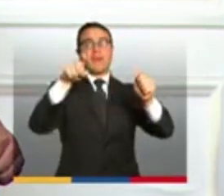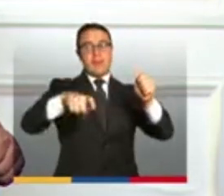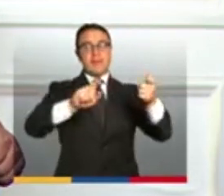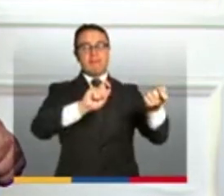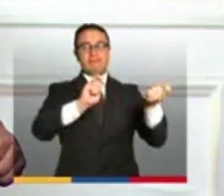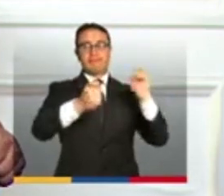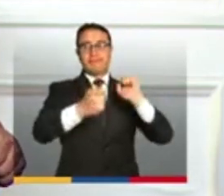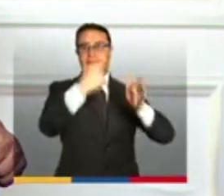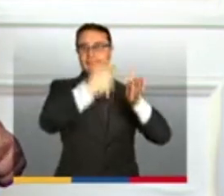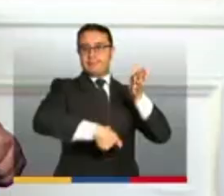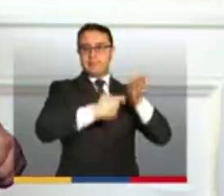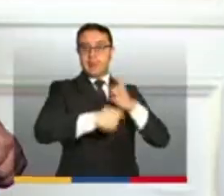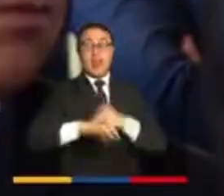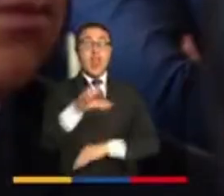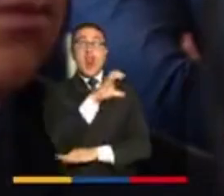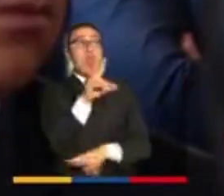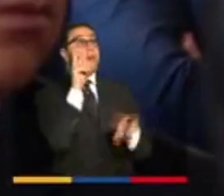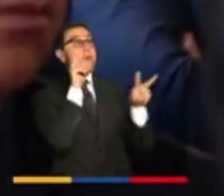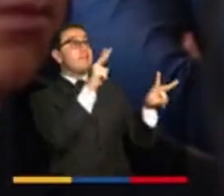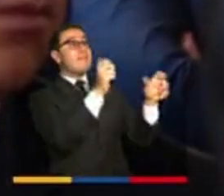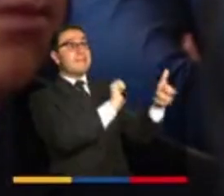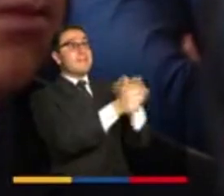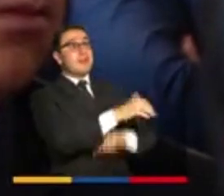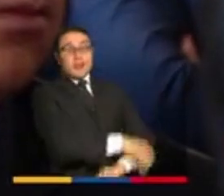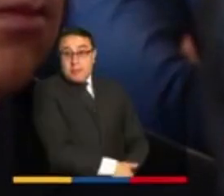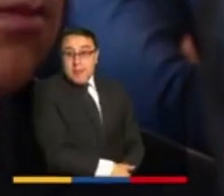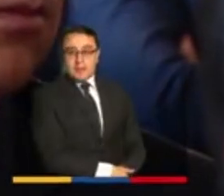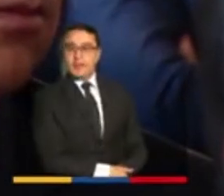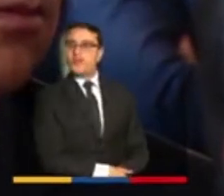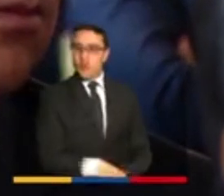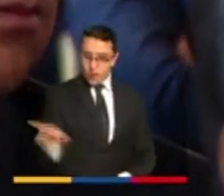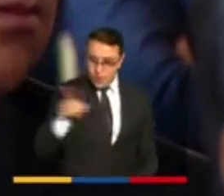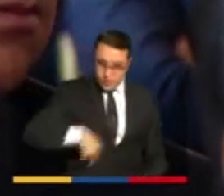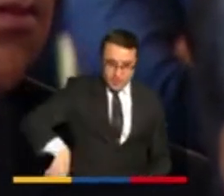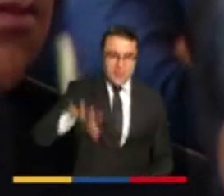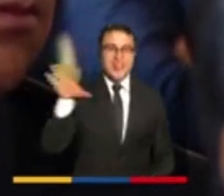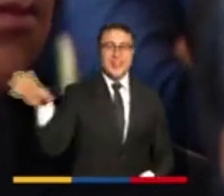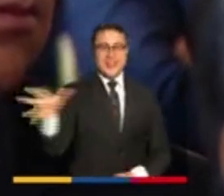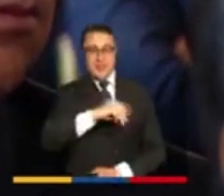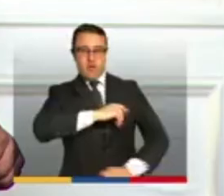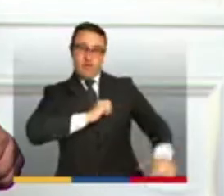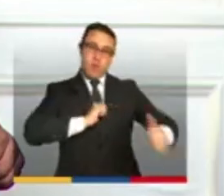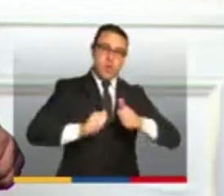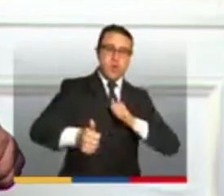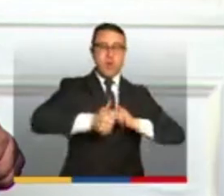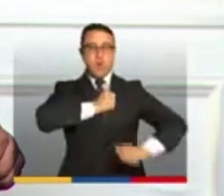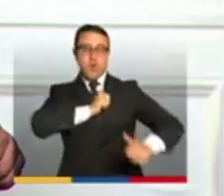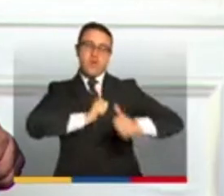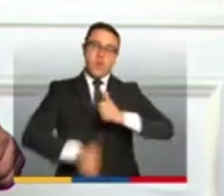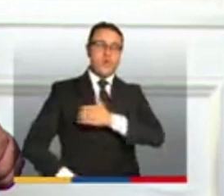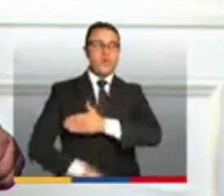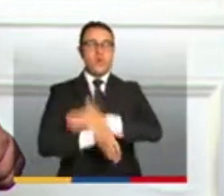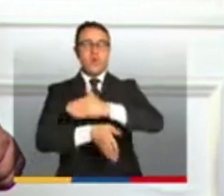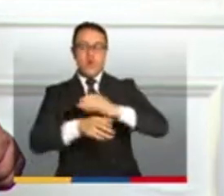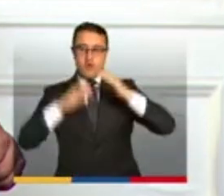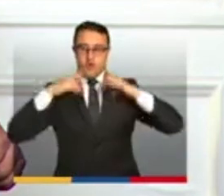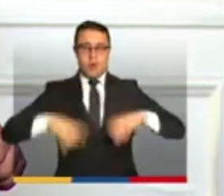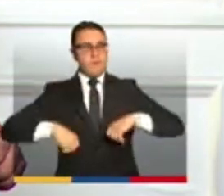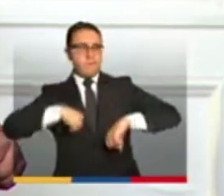simplemente observe el deporte, sino que lo haga, lo practique. Permanentemente, la actividad